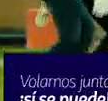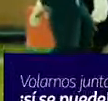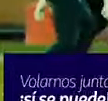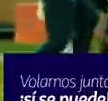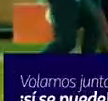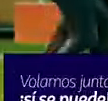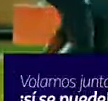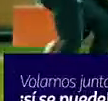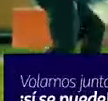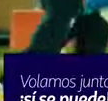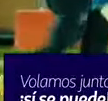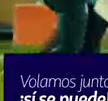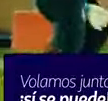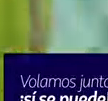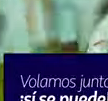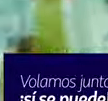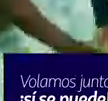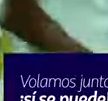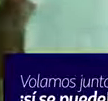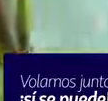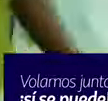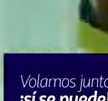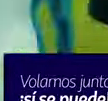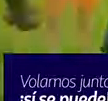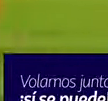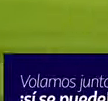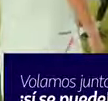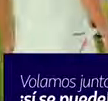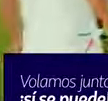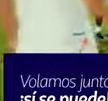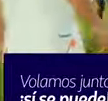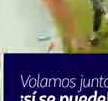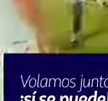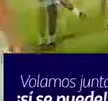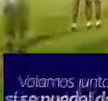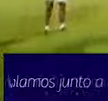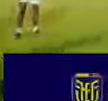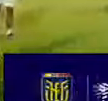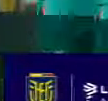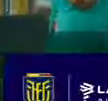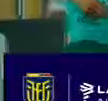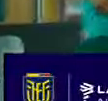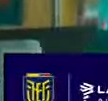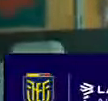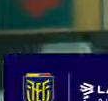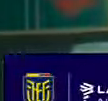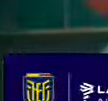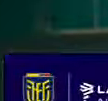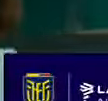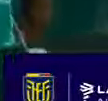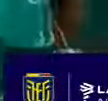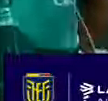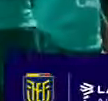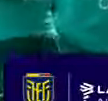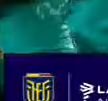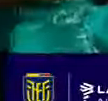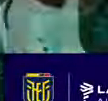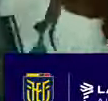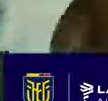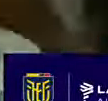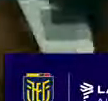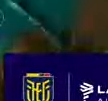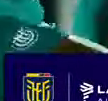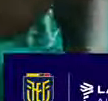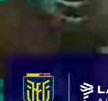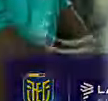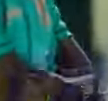Países Bajos. Para medir a la naranja mecánica, no utilizaría la figura de 2 delanteros y regresaría a usar 3 volantes en media